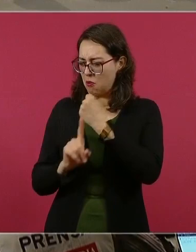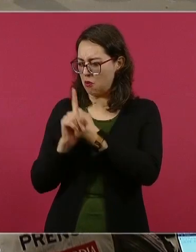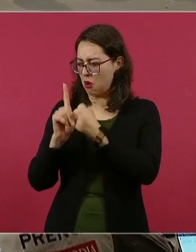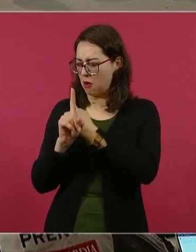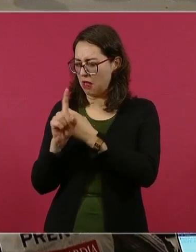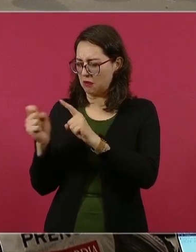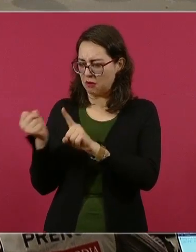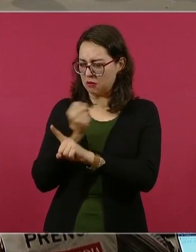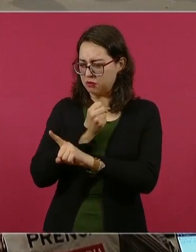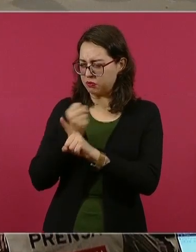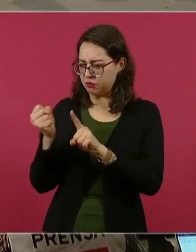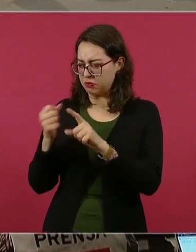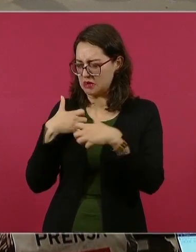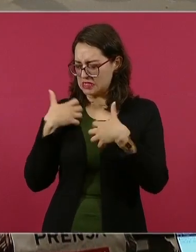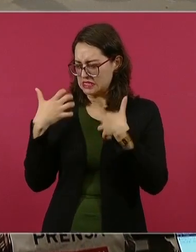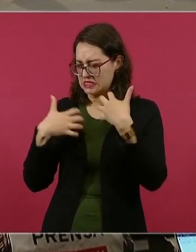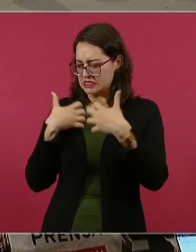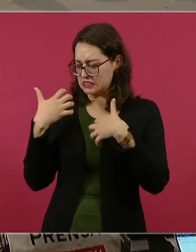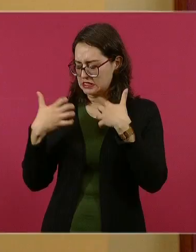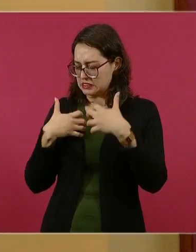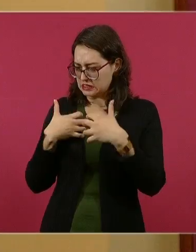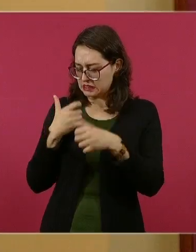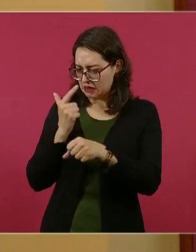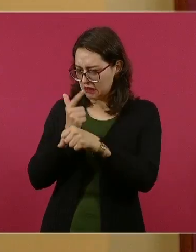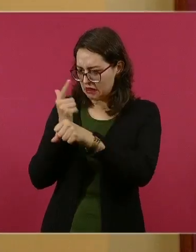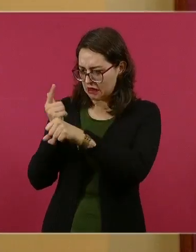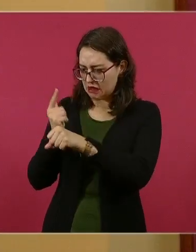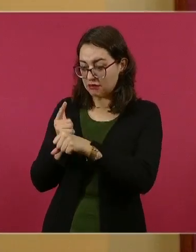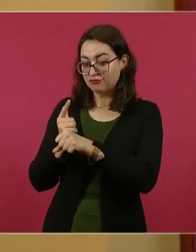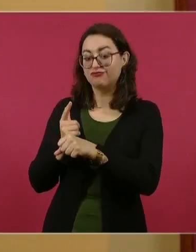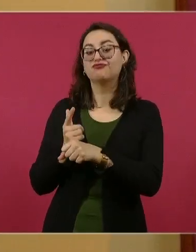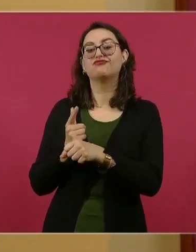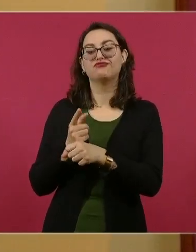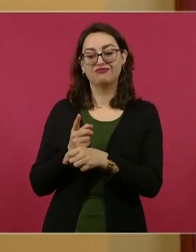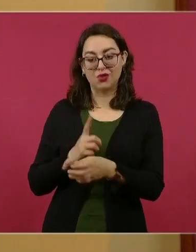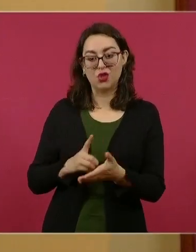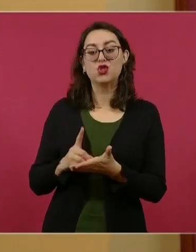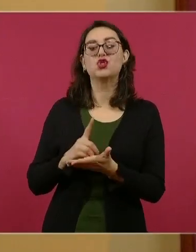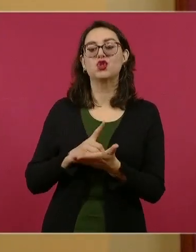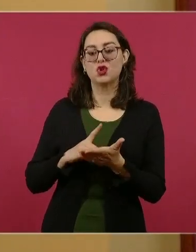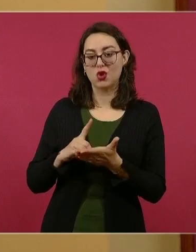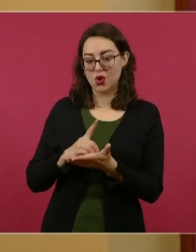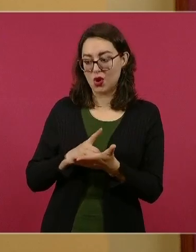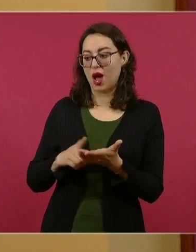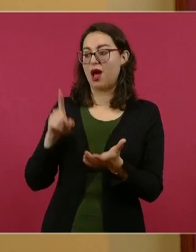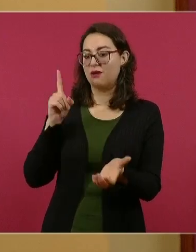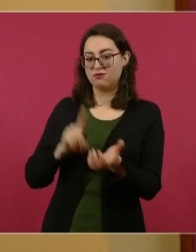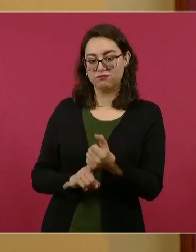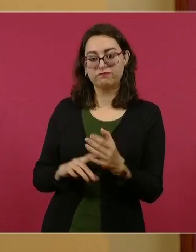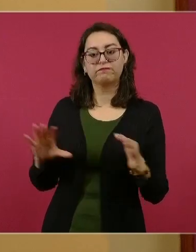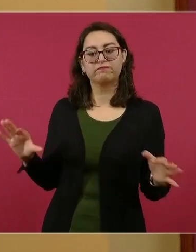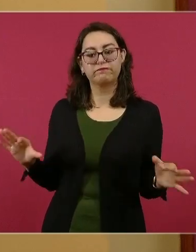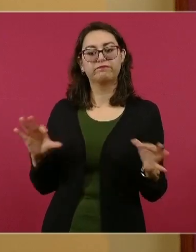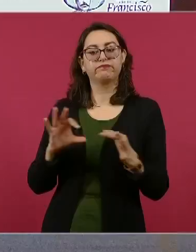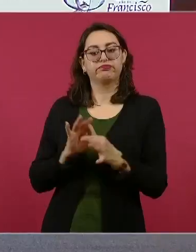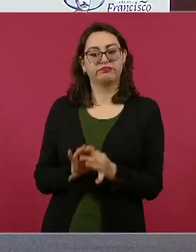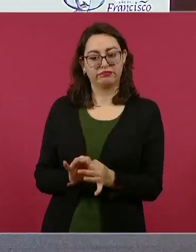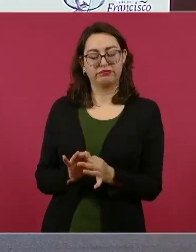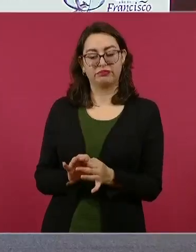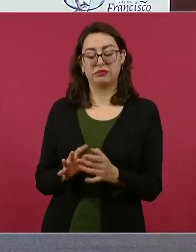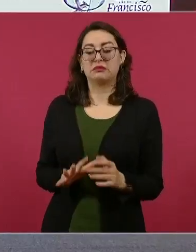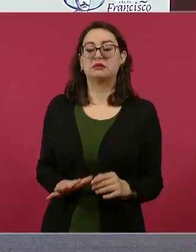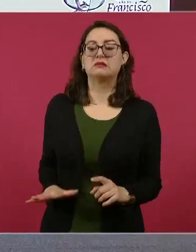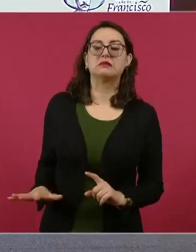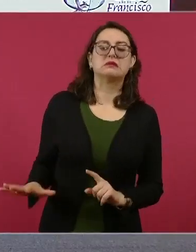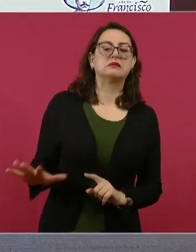a drogas y la generación de violencia. Una perpetúa a la otra, una expande a la otra y va deteriorando a